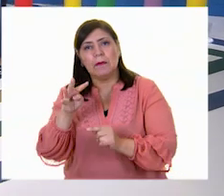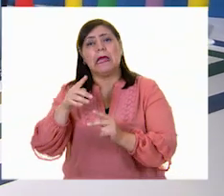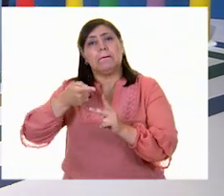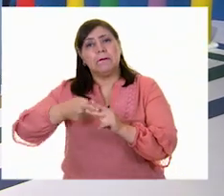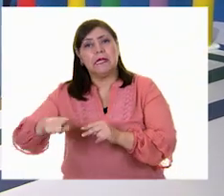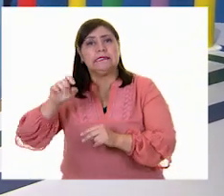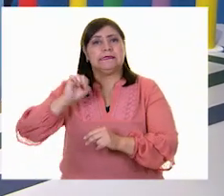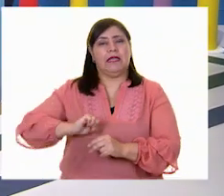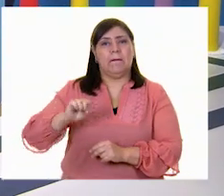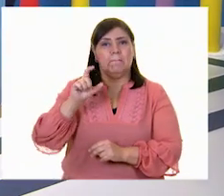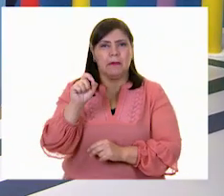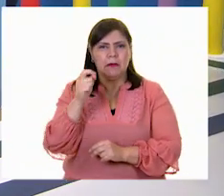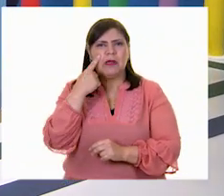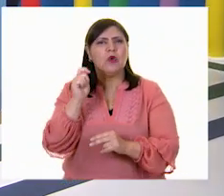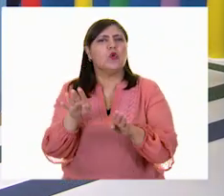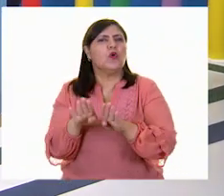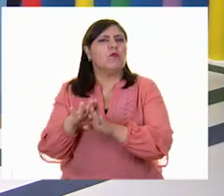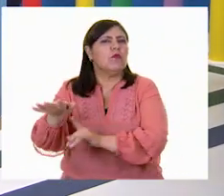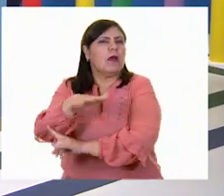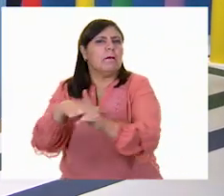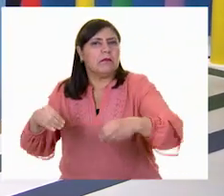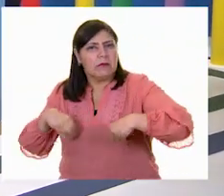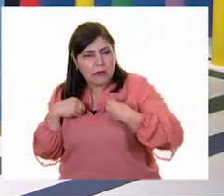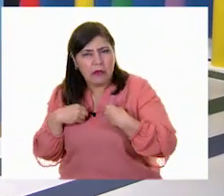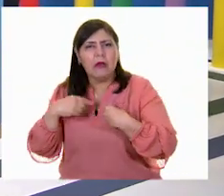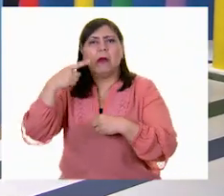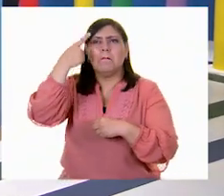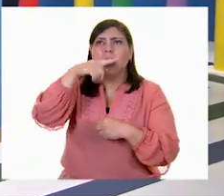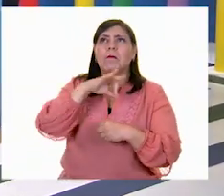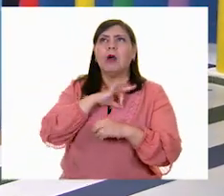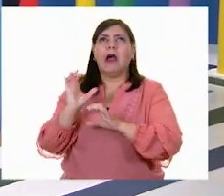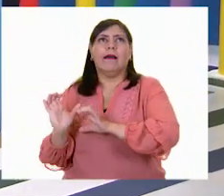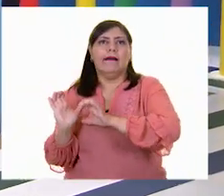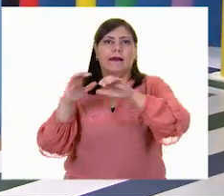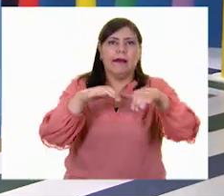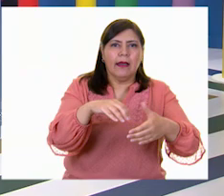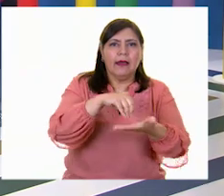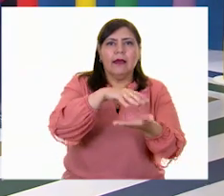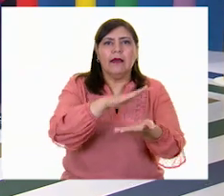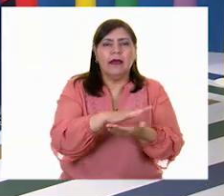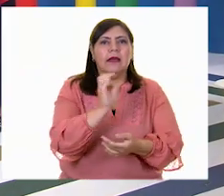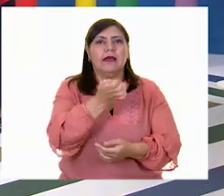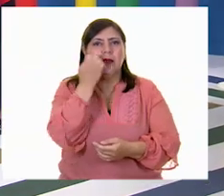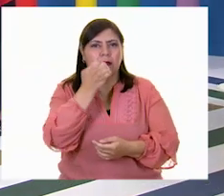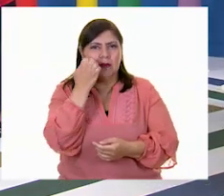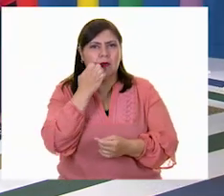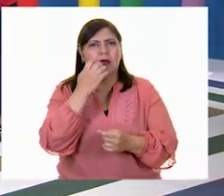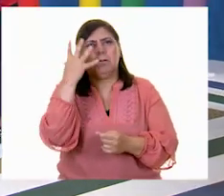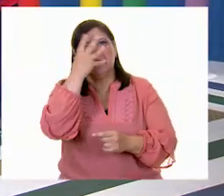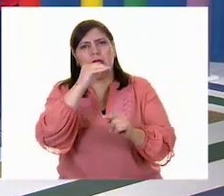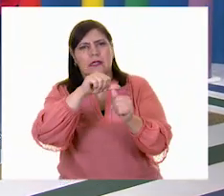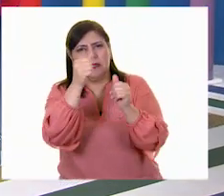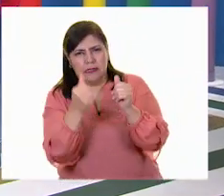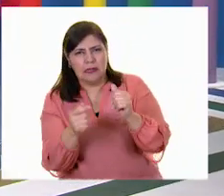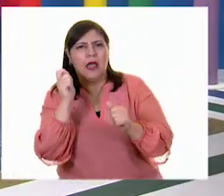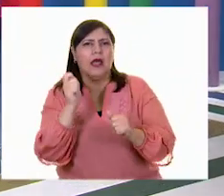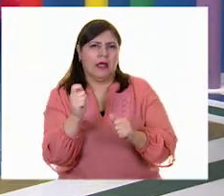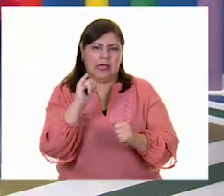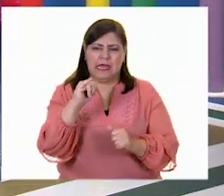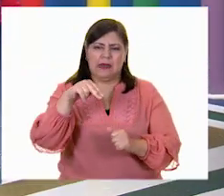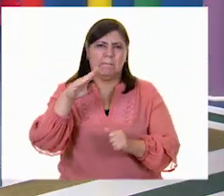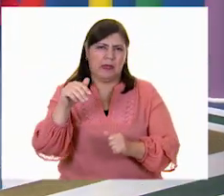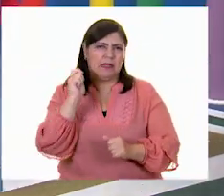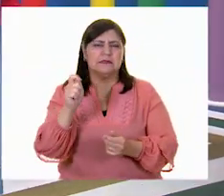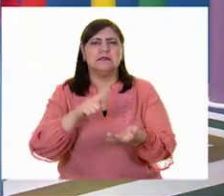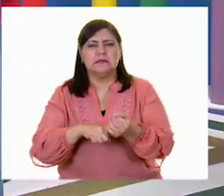del XX, como algunos de los requisitos para poder ingresar a la Escuela de Bellas Artes, las características y los precios de las pensiones para